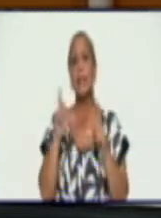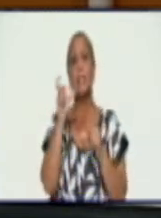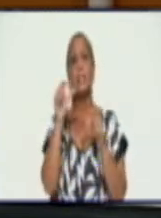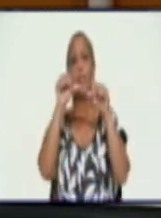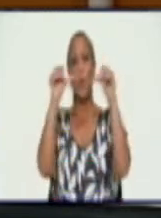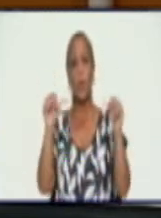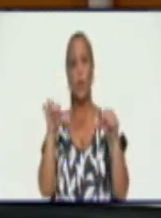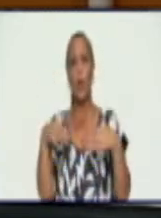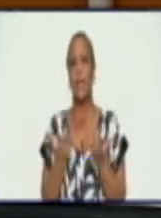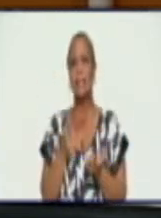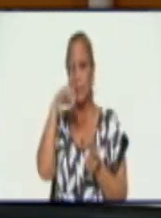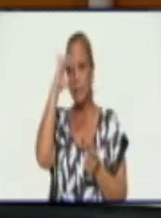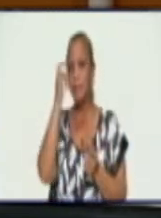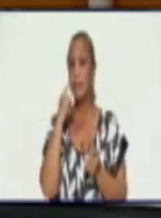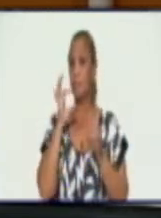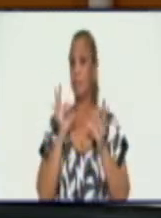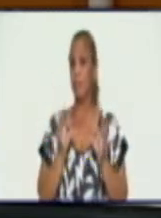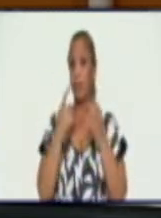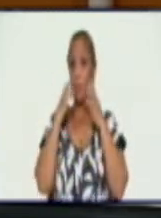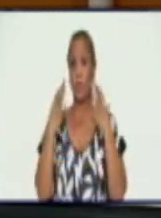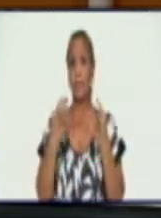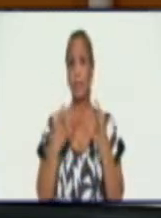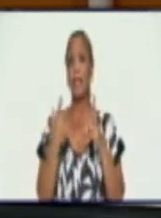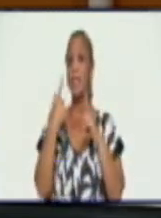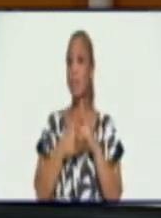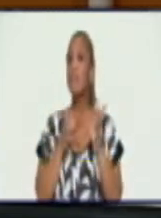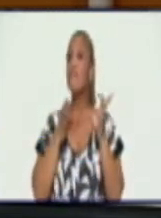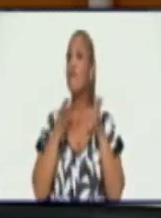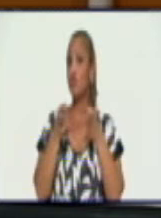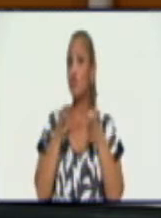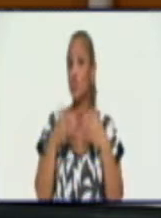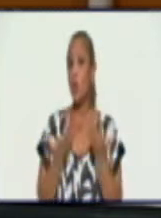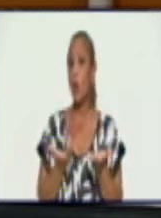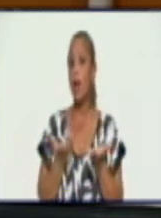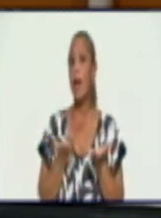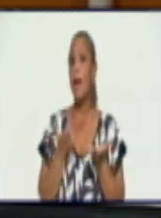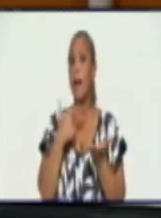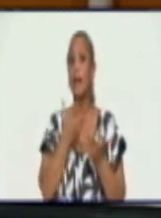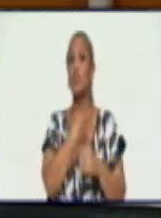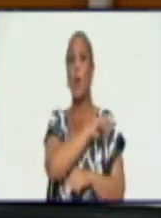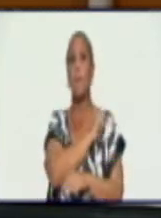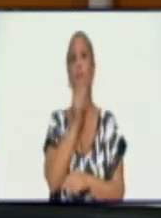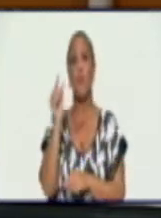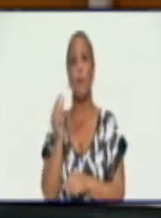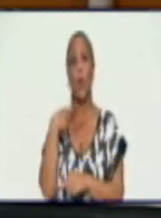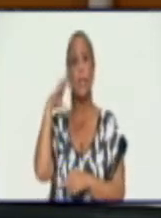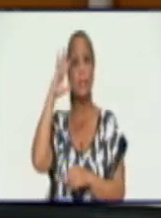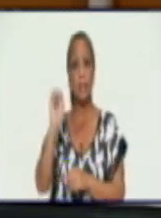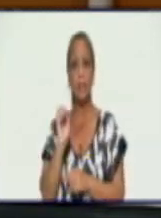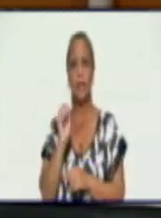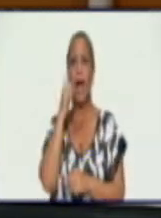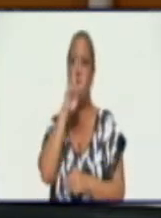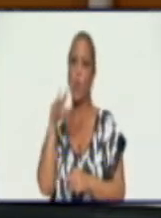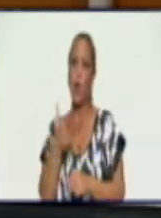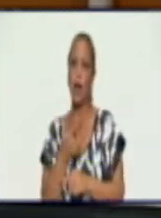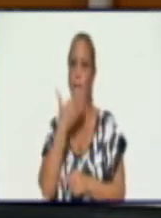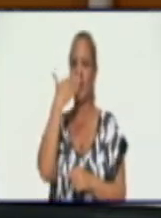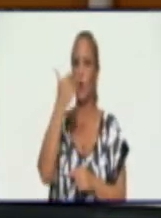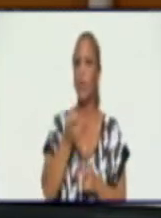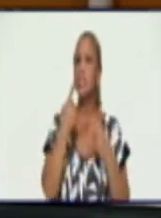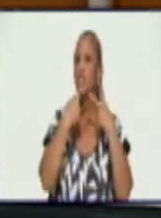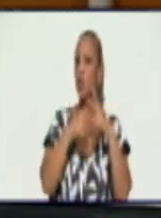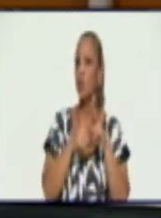vitales y funcionan eso el pueblo entiende pero buscar esas yo diría mayores soluciones técnicas